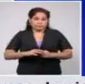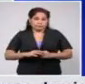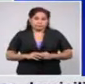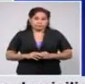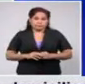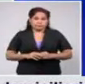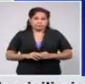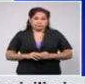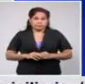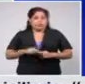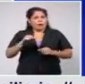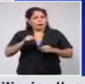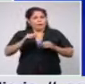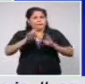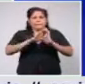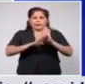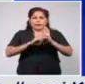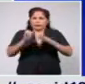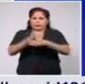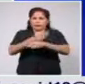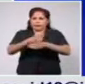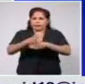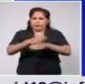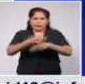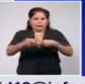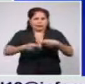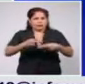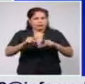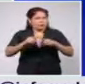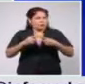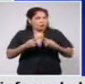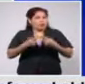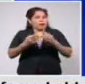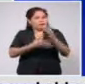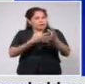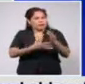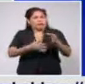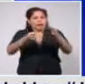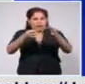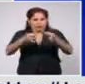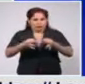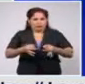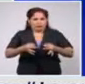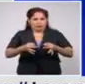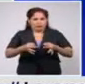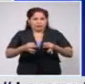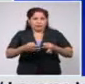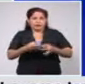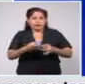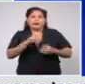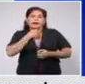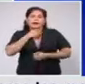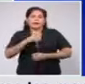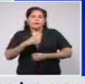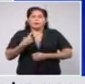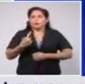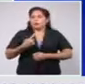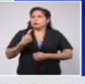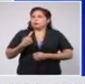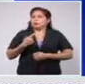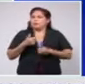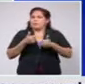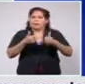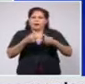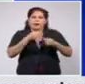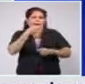se están adoptando medidas porque realmente no sería correcto que después de